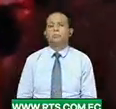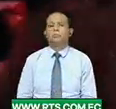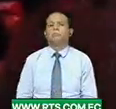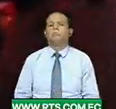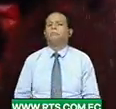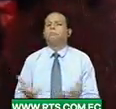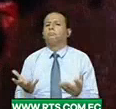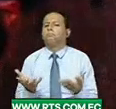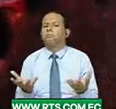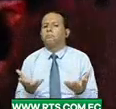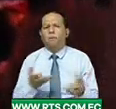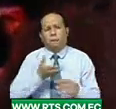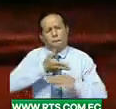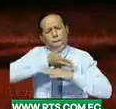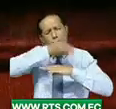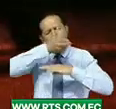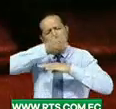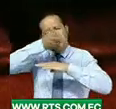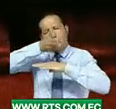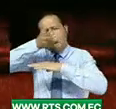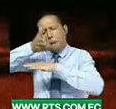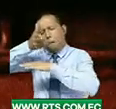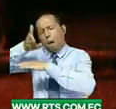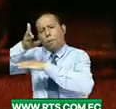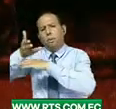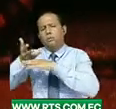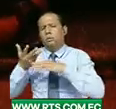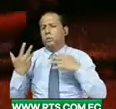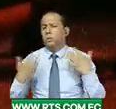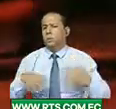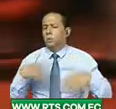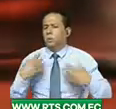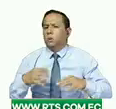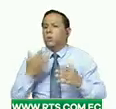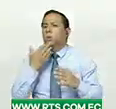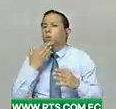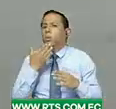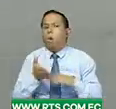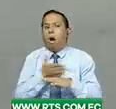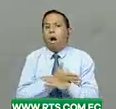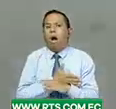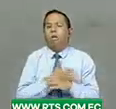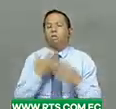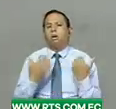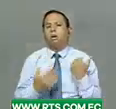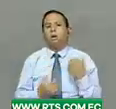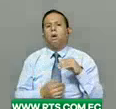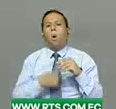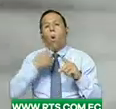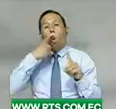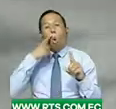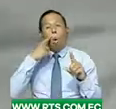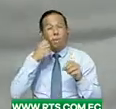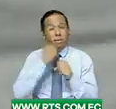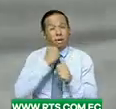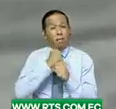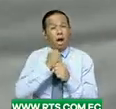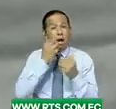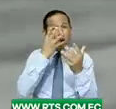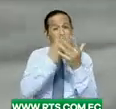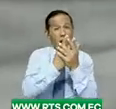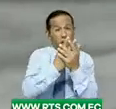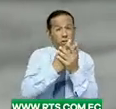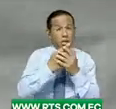En su fuero criminal no hay contemplaciones. Este fin de semana mataron a un guía penitenciario en